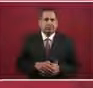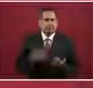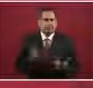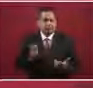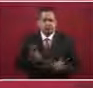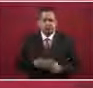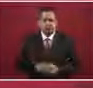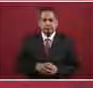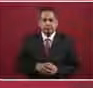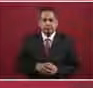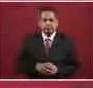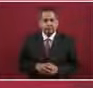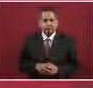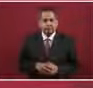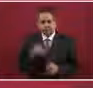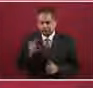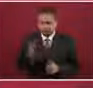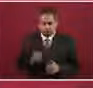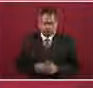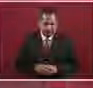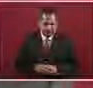Entonces,